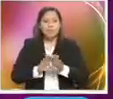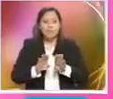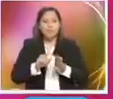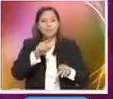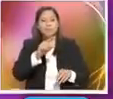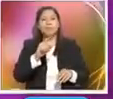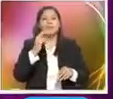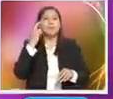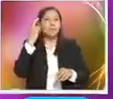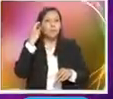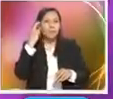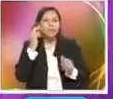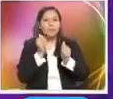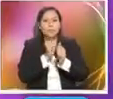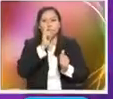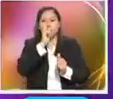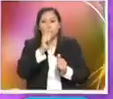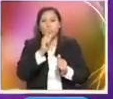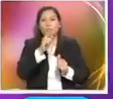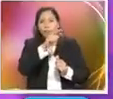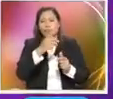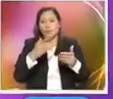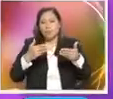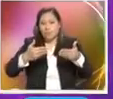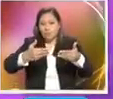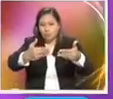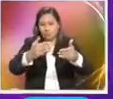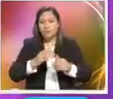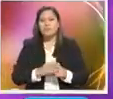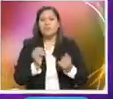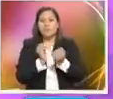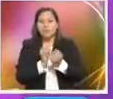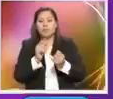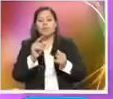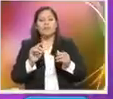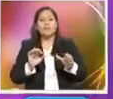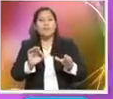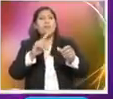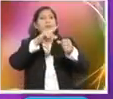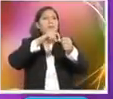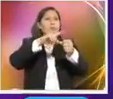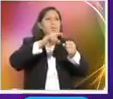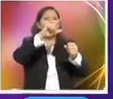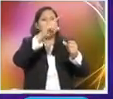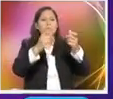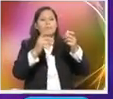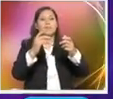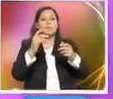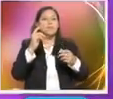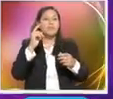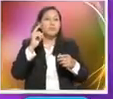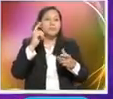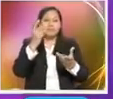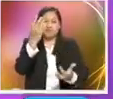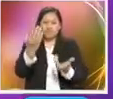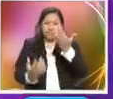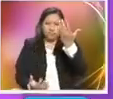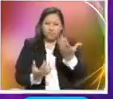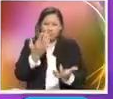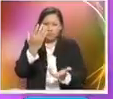y luz se acompañan. No, y cómo relaciona el artista también los colores con los sonidos, no sé, las llamas con el rojo, o